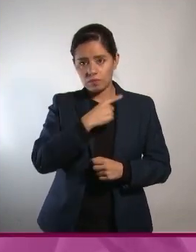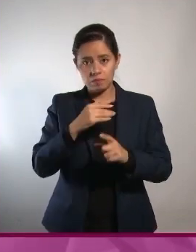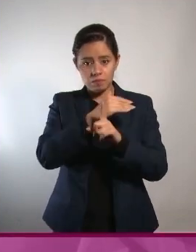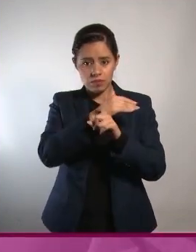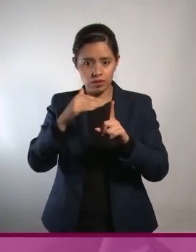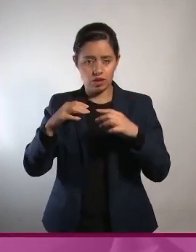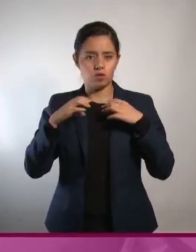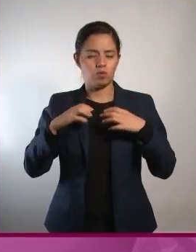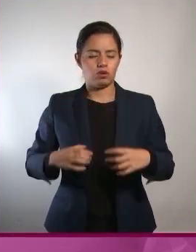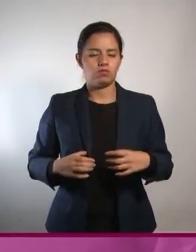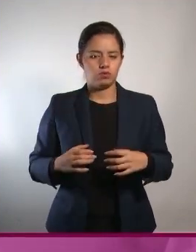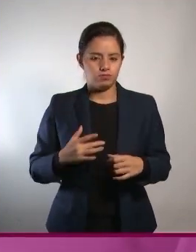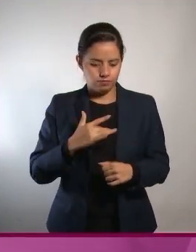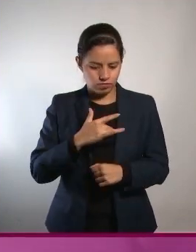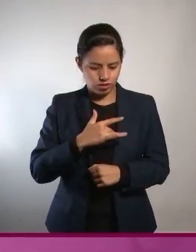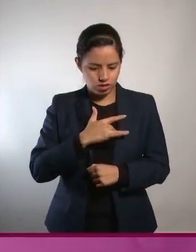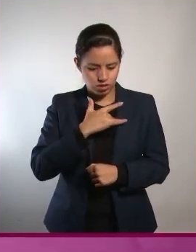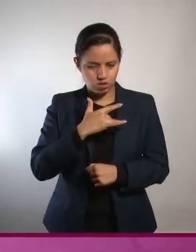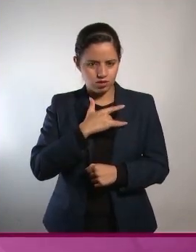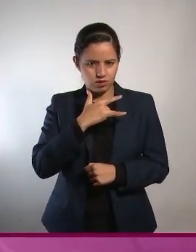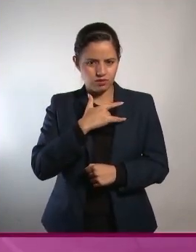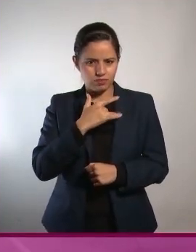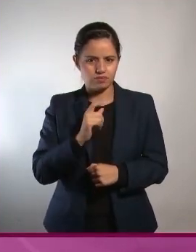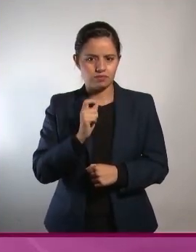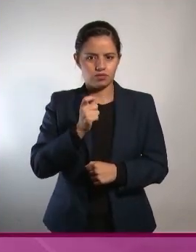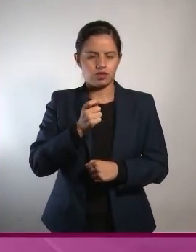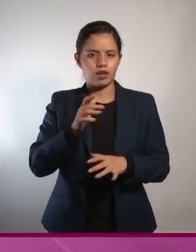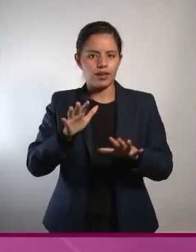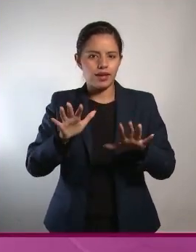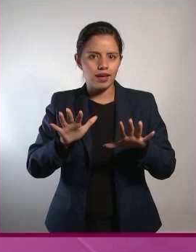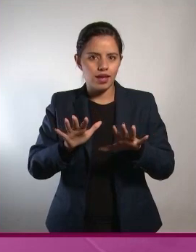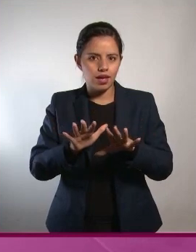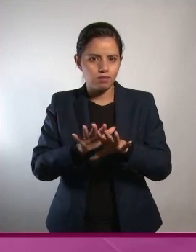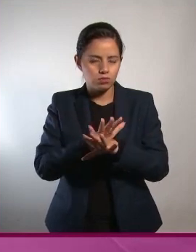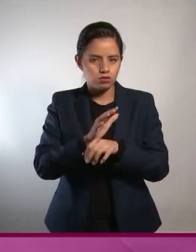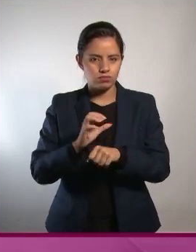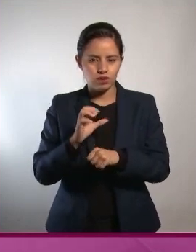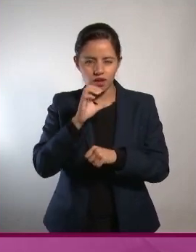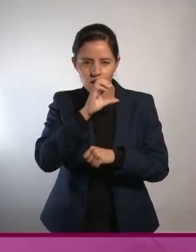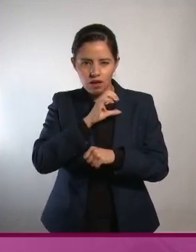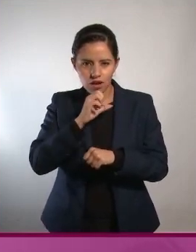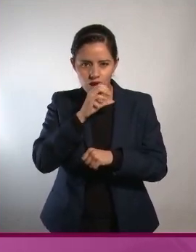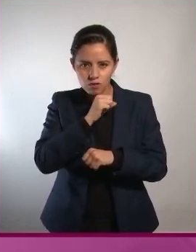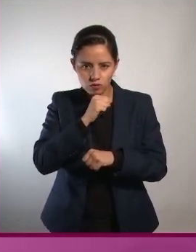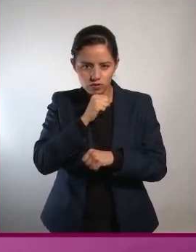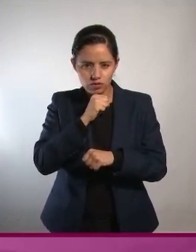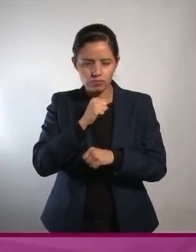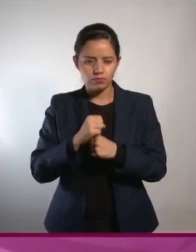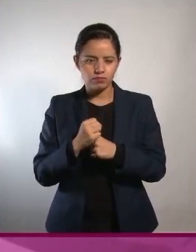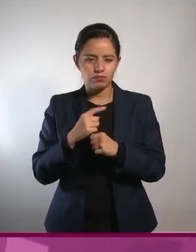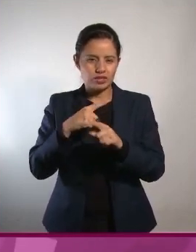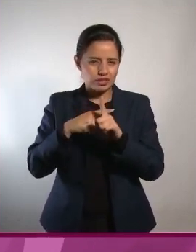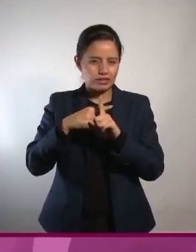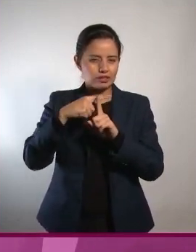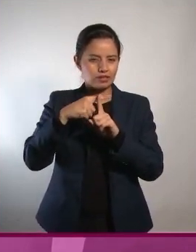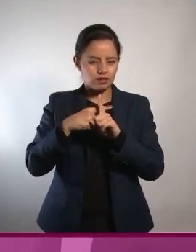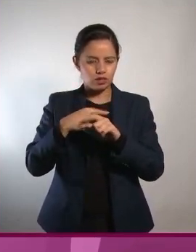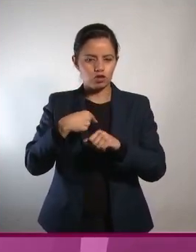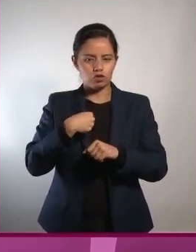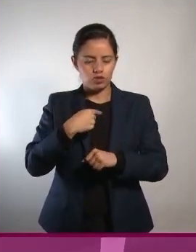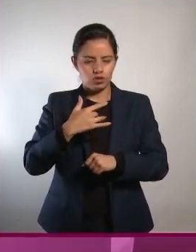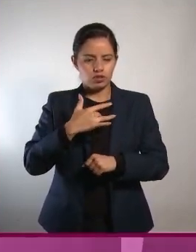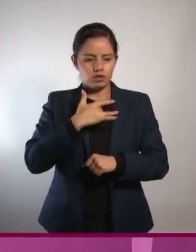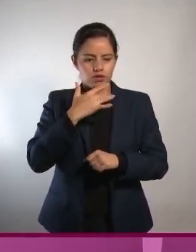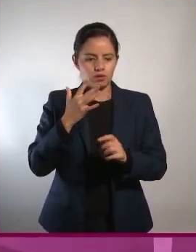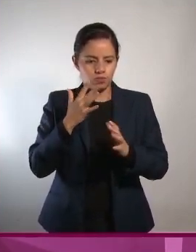se va a sentir, o sea, va a tener su cambio de temperatura y pues me voy a sentir más agitada